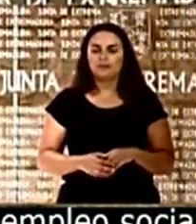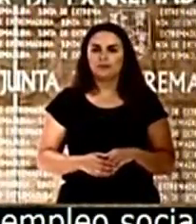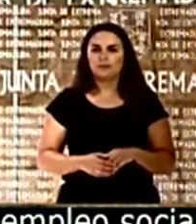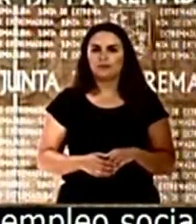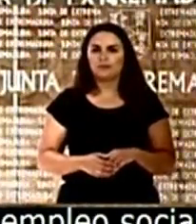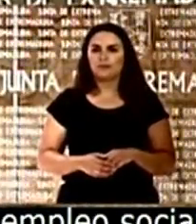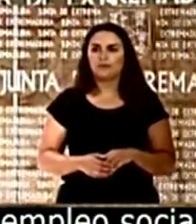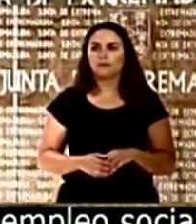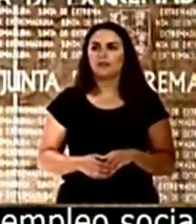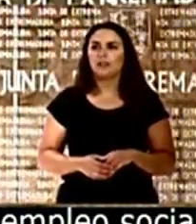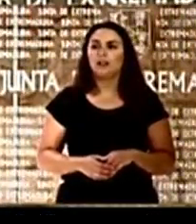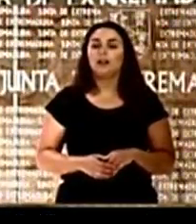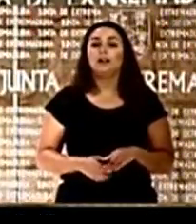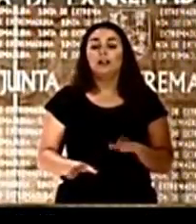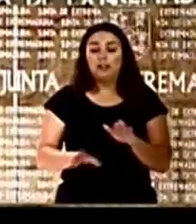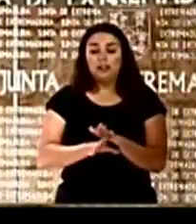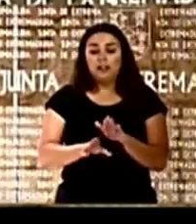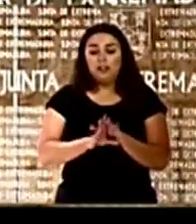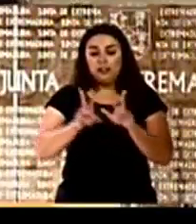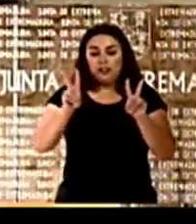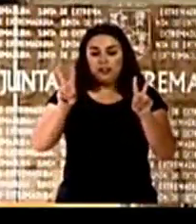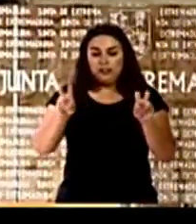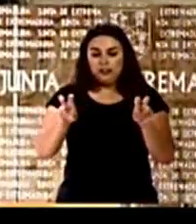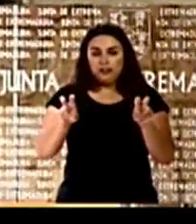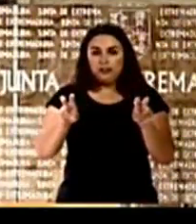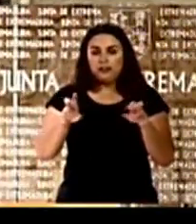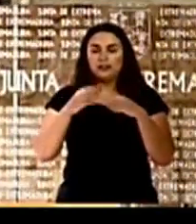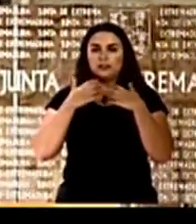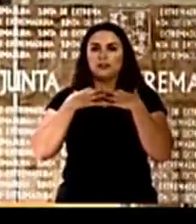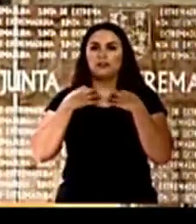Y siguiendo también con todo lo que tiene que ver